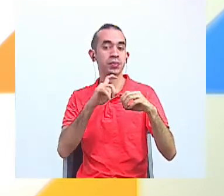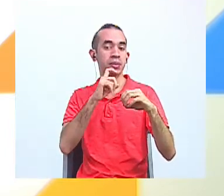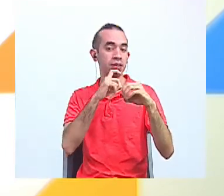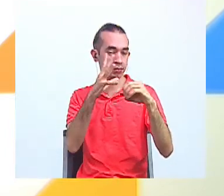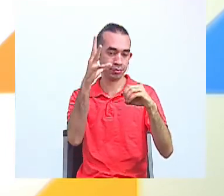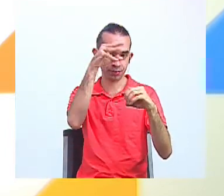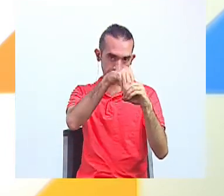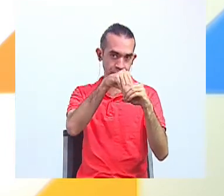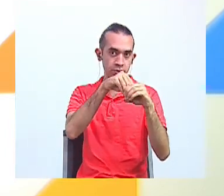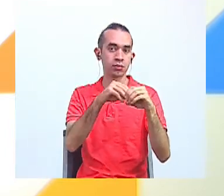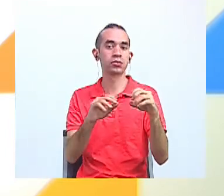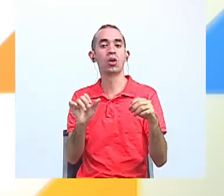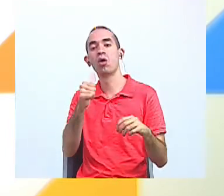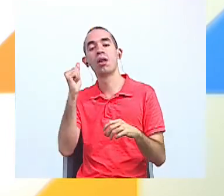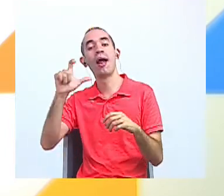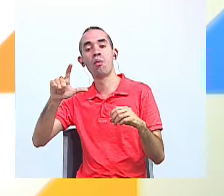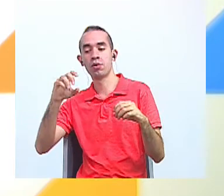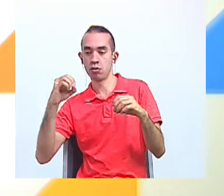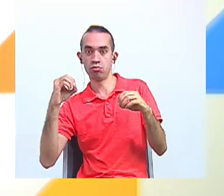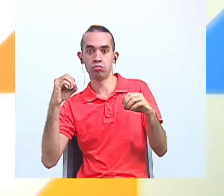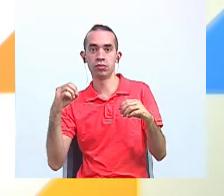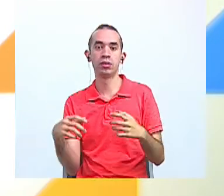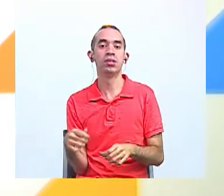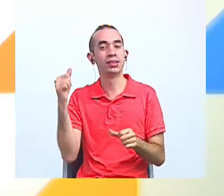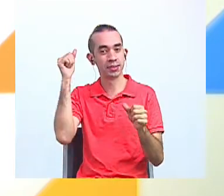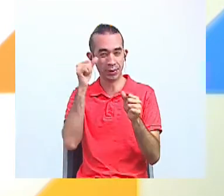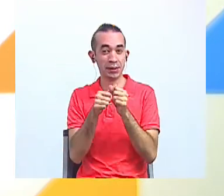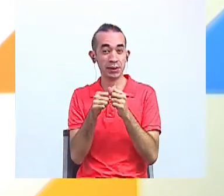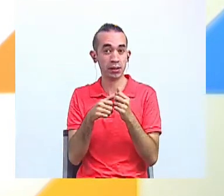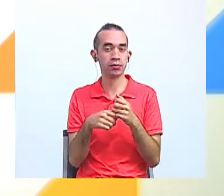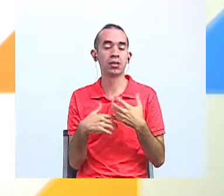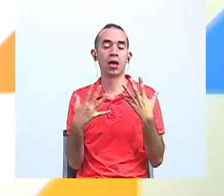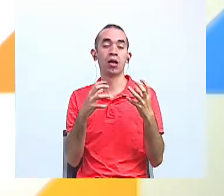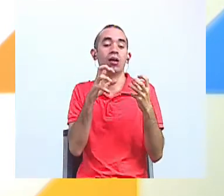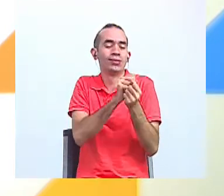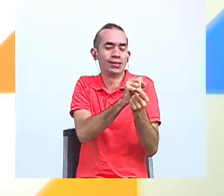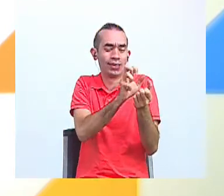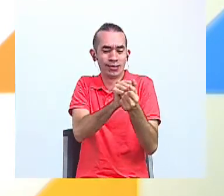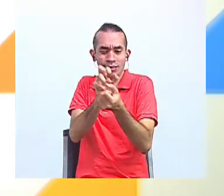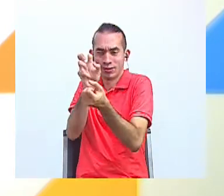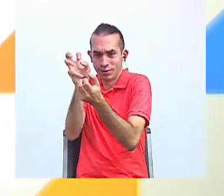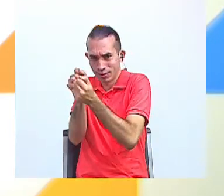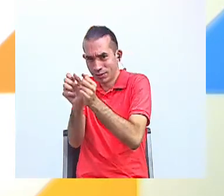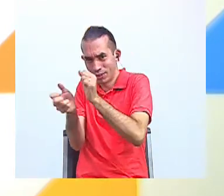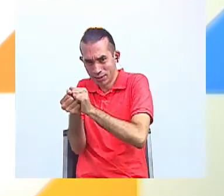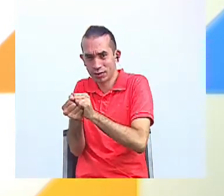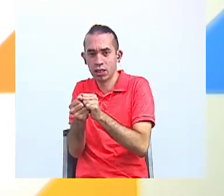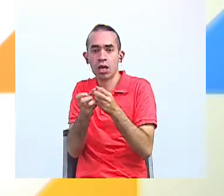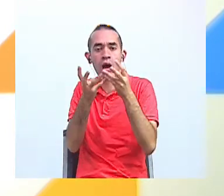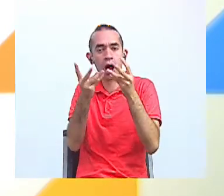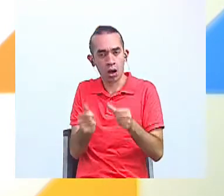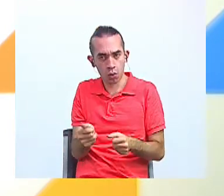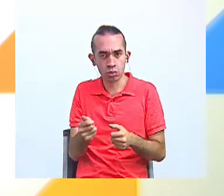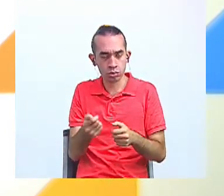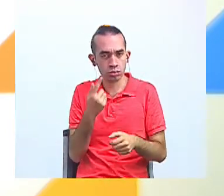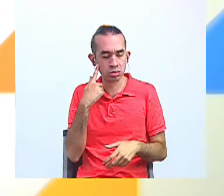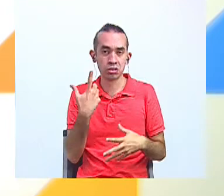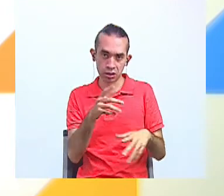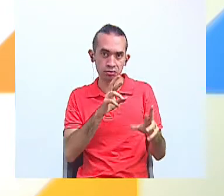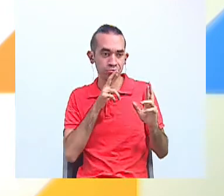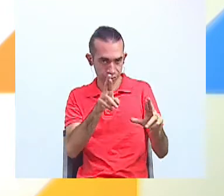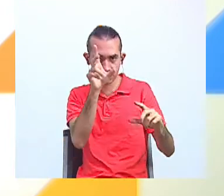iniciar reconociendo el concepto de densidad y realizando cálculos con esos mismos datos que se obtuvieron en el